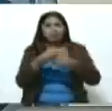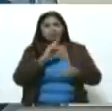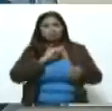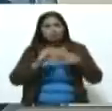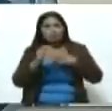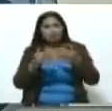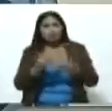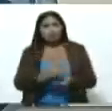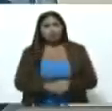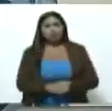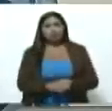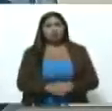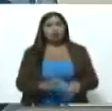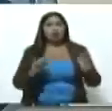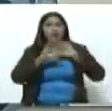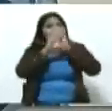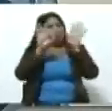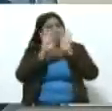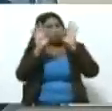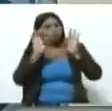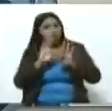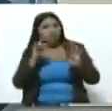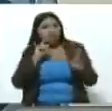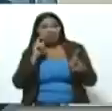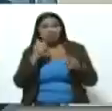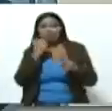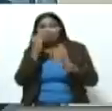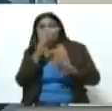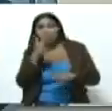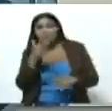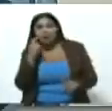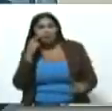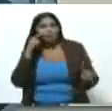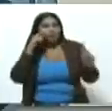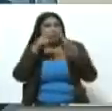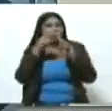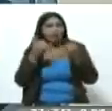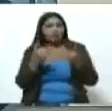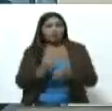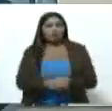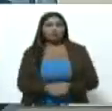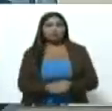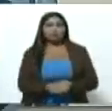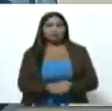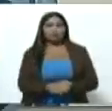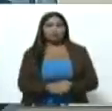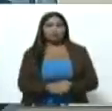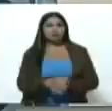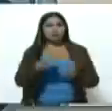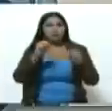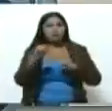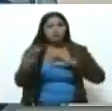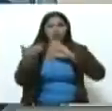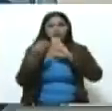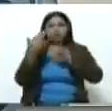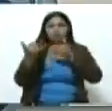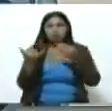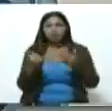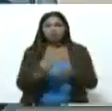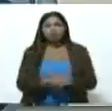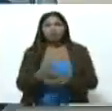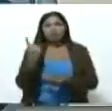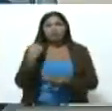amenaza y que por supuesto de manera ya casi que directa, en tanto si es una amenaza,